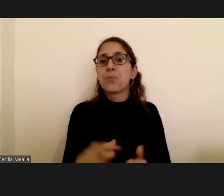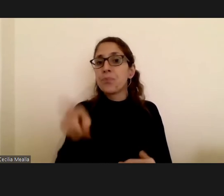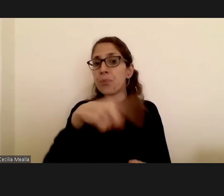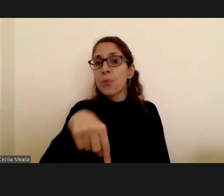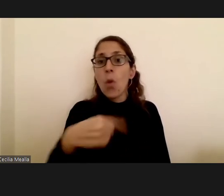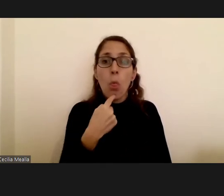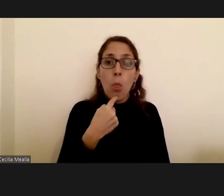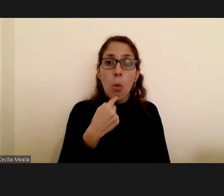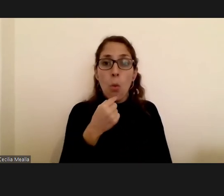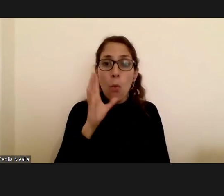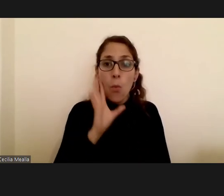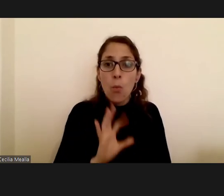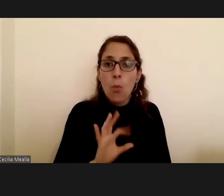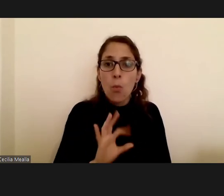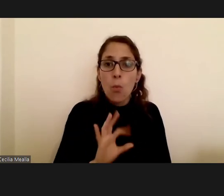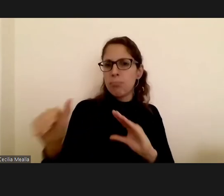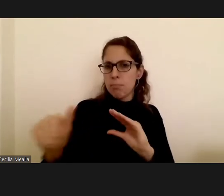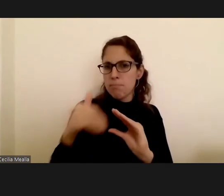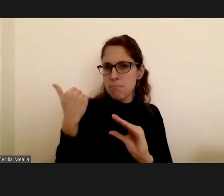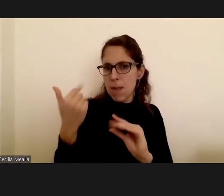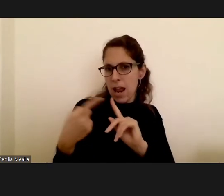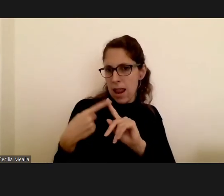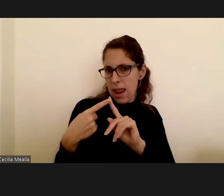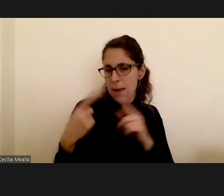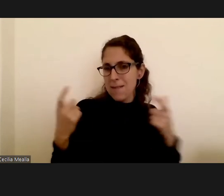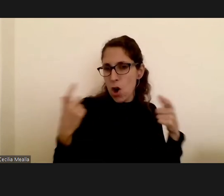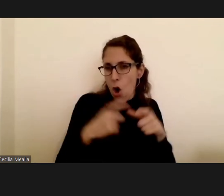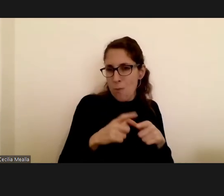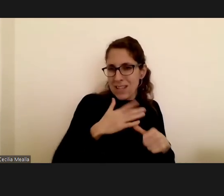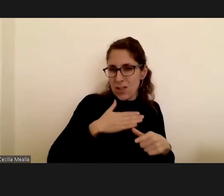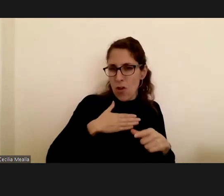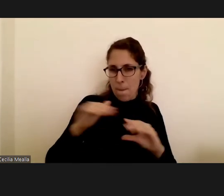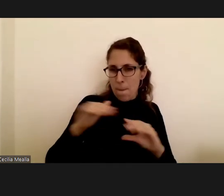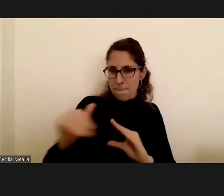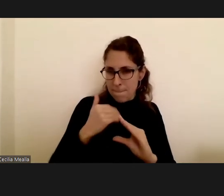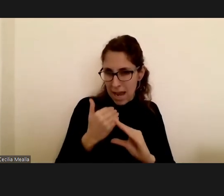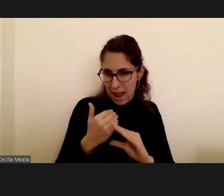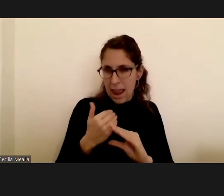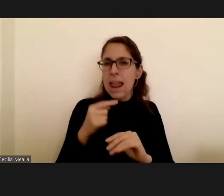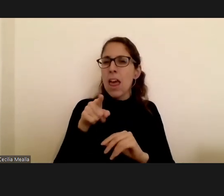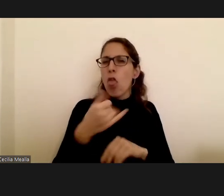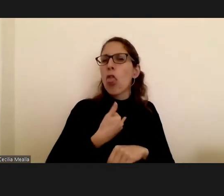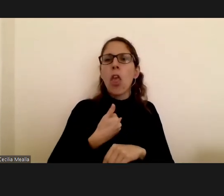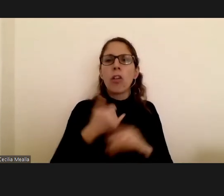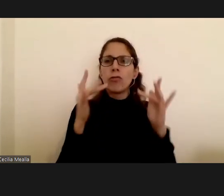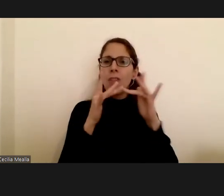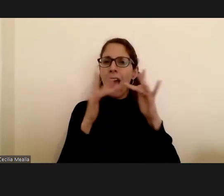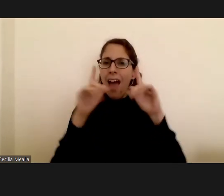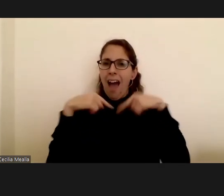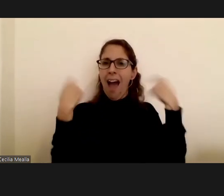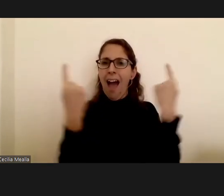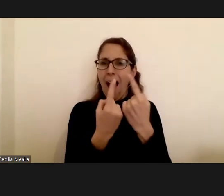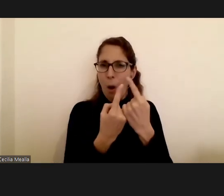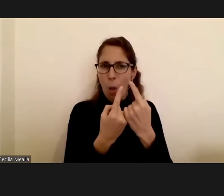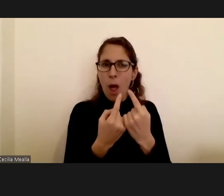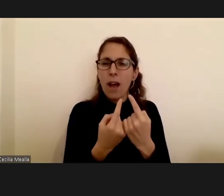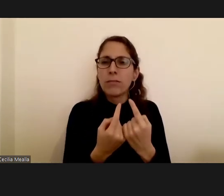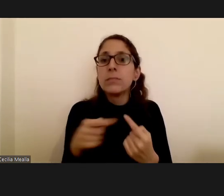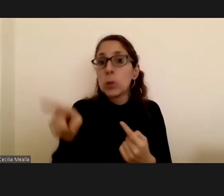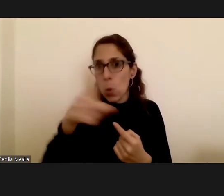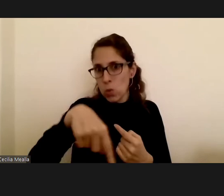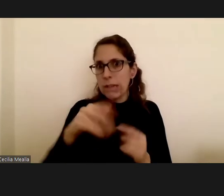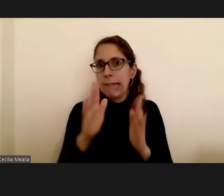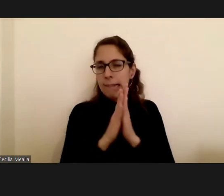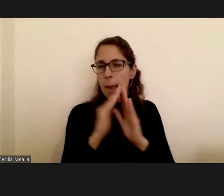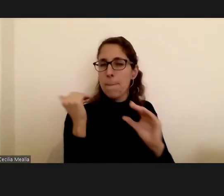duda escríbanme al mail de la comisión, ¿sí? Que está en el aula virtual. Pongan que son de la